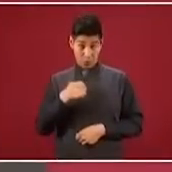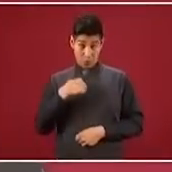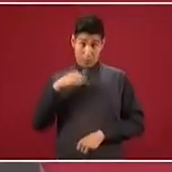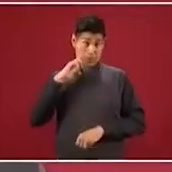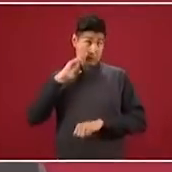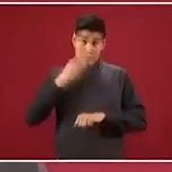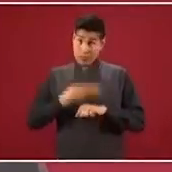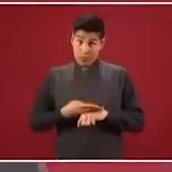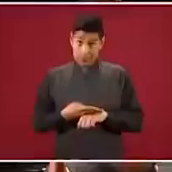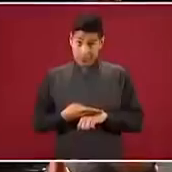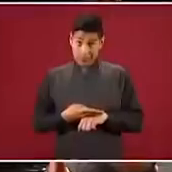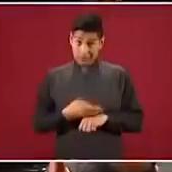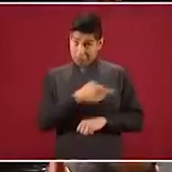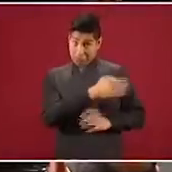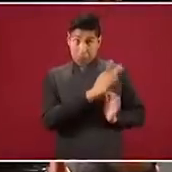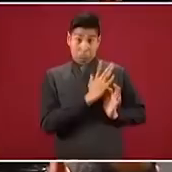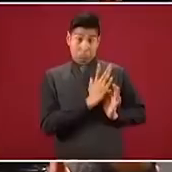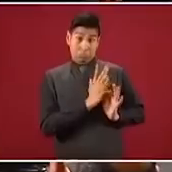así, de manera directa.